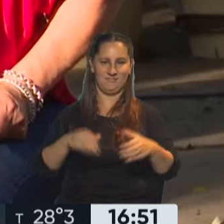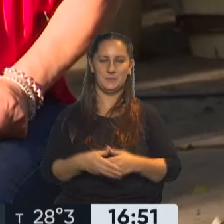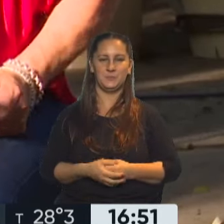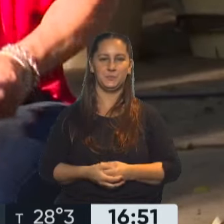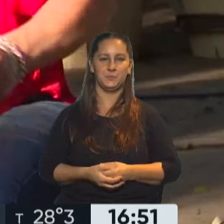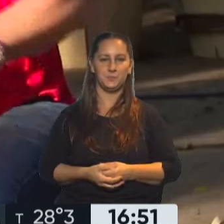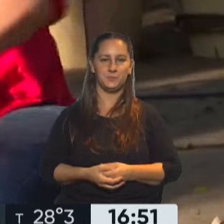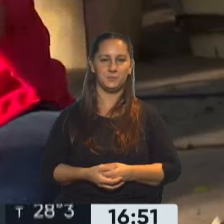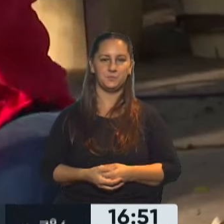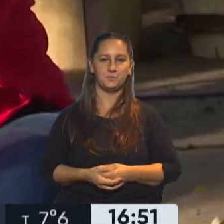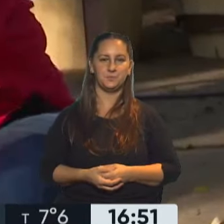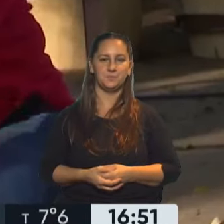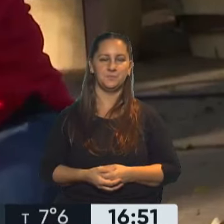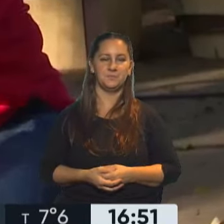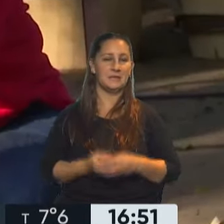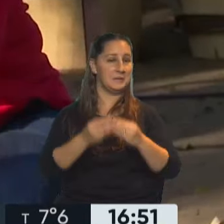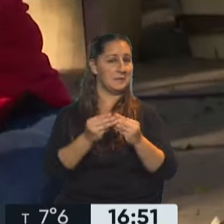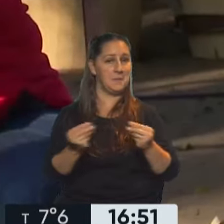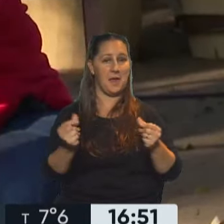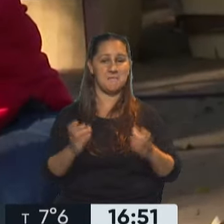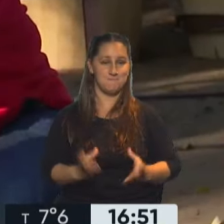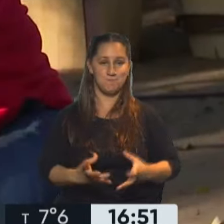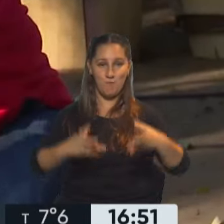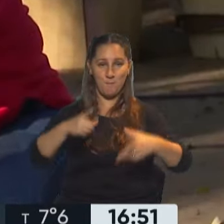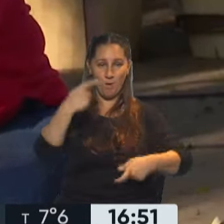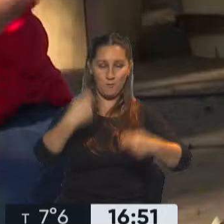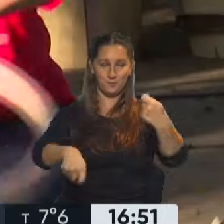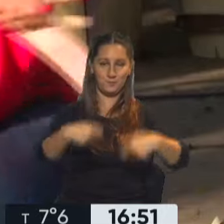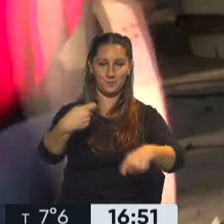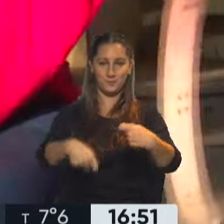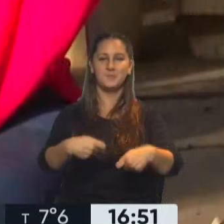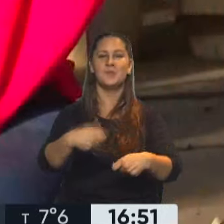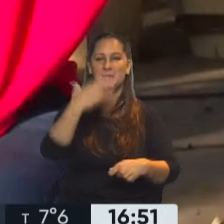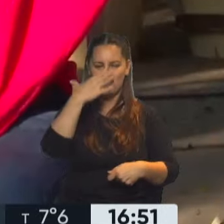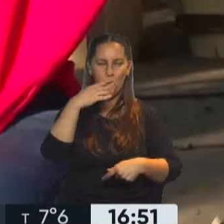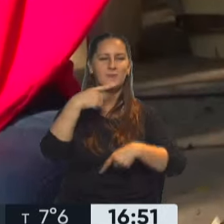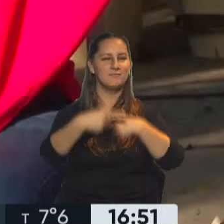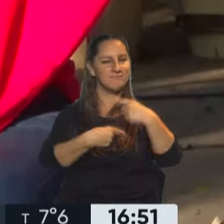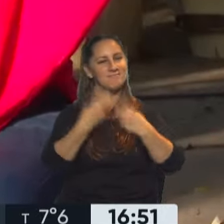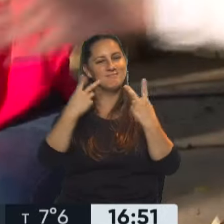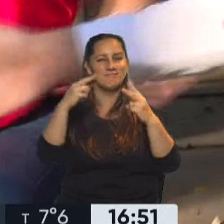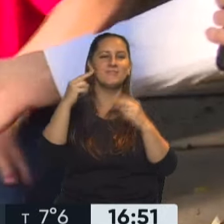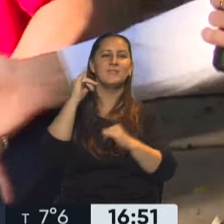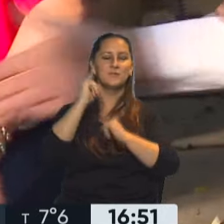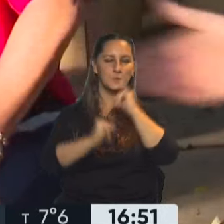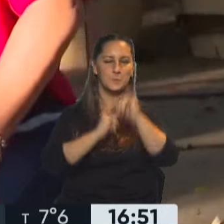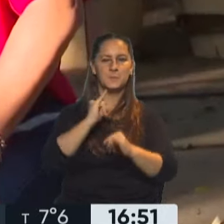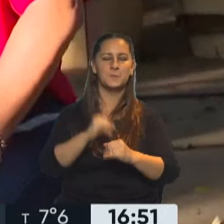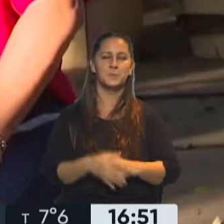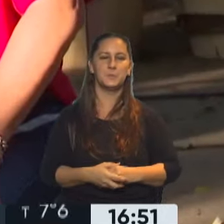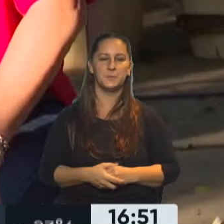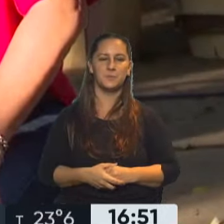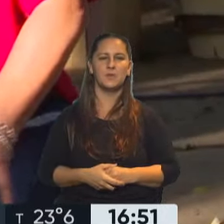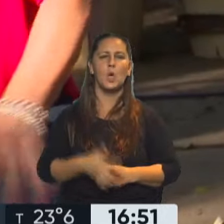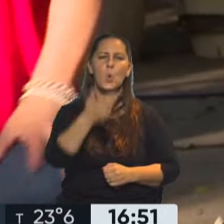Muy bien, para cerrar esta parte del bombo ya, y después vamos a seguir recorriendo y vamos a seguir hablando, digo, ¿qué tipo de